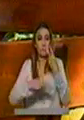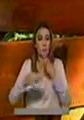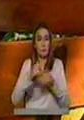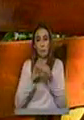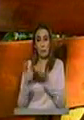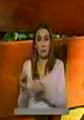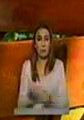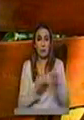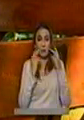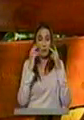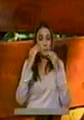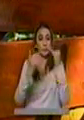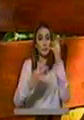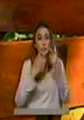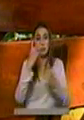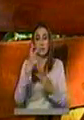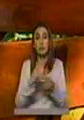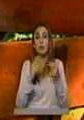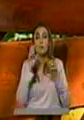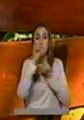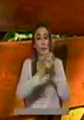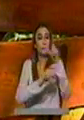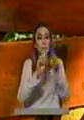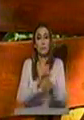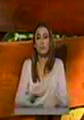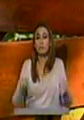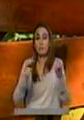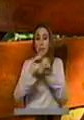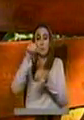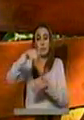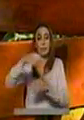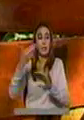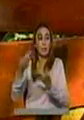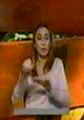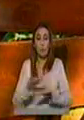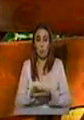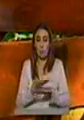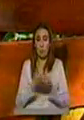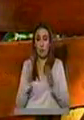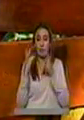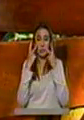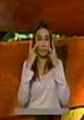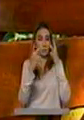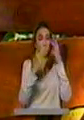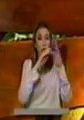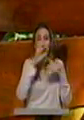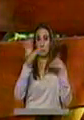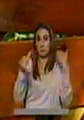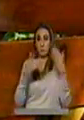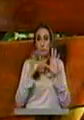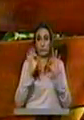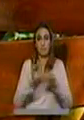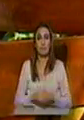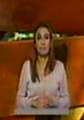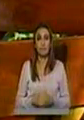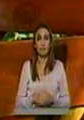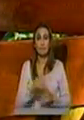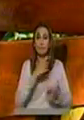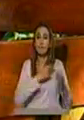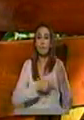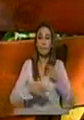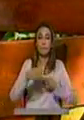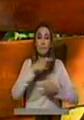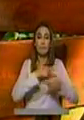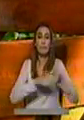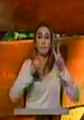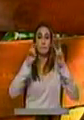turismo y que finalmente más ciudadanos extranjeros lleguen hasta este territorio y conozcan todos nuestros encantos. Vamos a hablar en breve